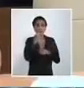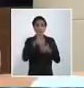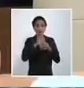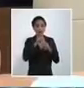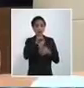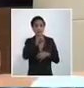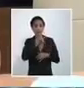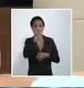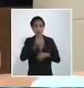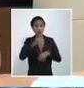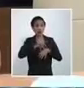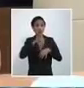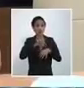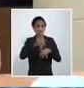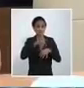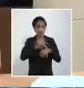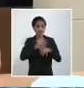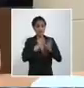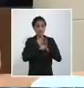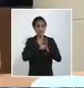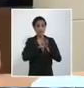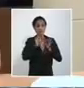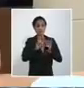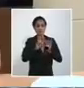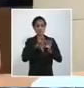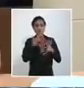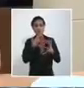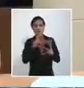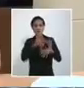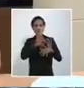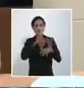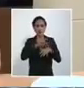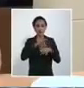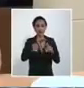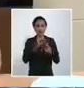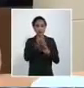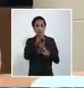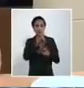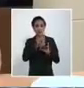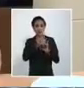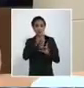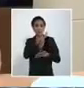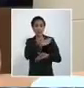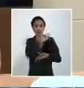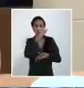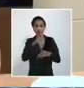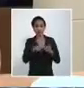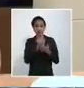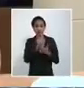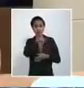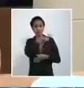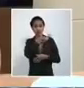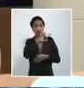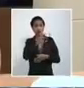casos positivos con fecha de inicio de síntomas del último caso, 19 de marzo, hasta el día de ayer, hay 8 cubanos. De